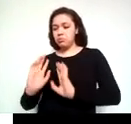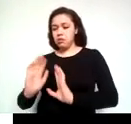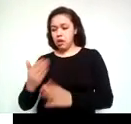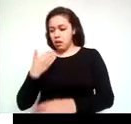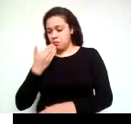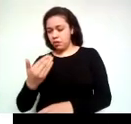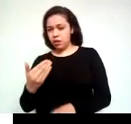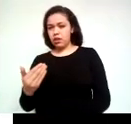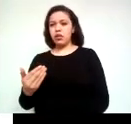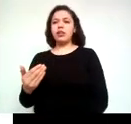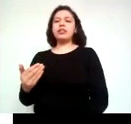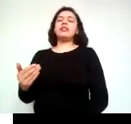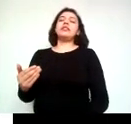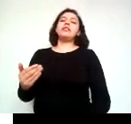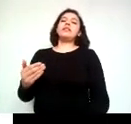nos proporciona una tabla